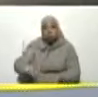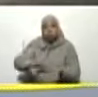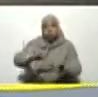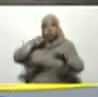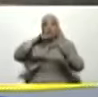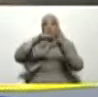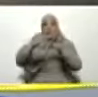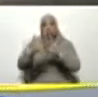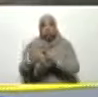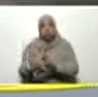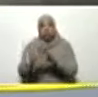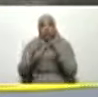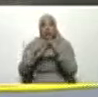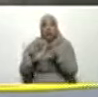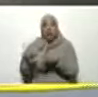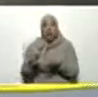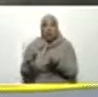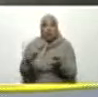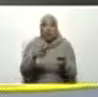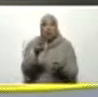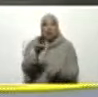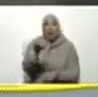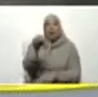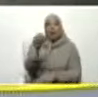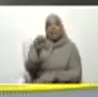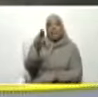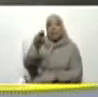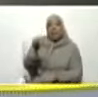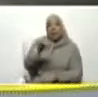Y el río Manzanares se desbordó.